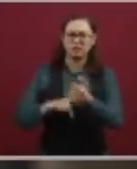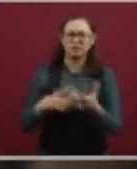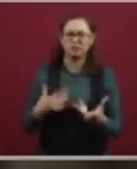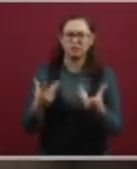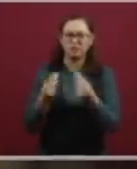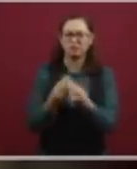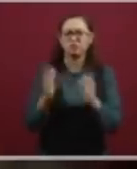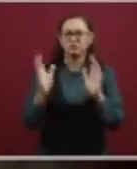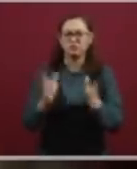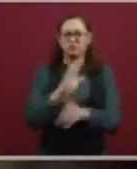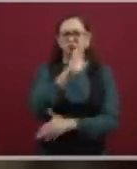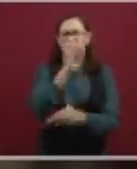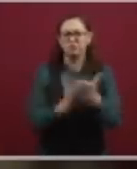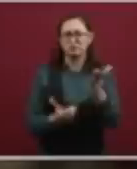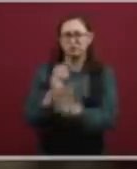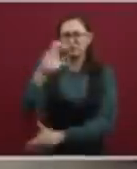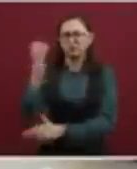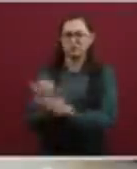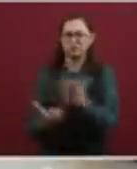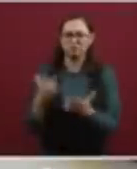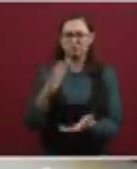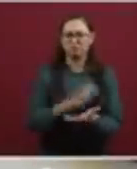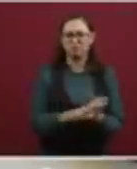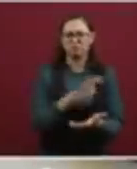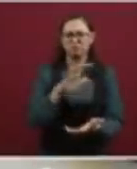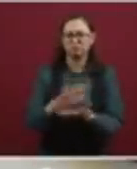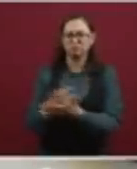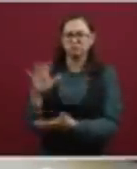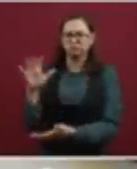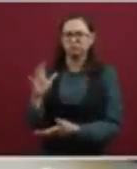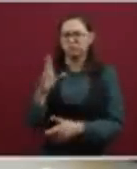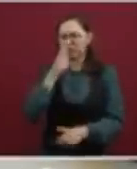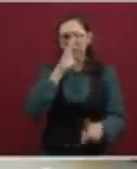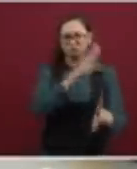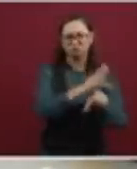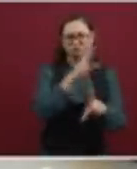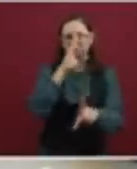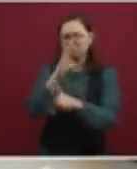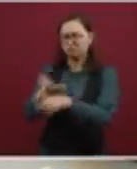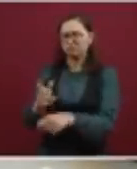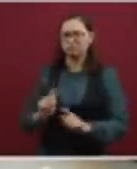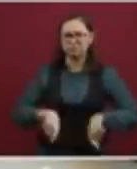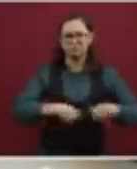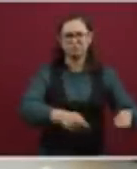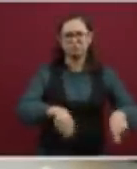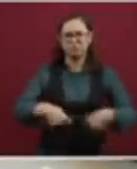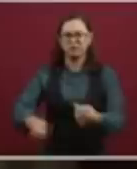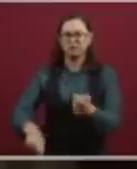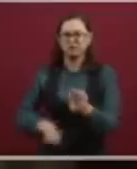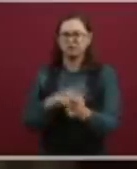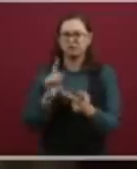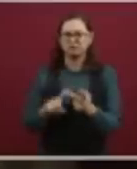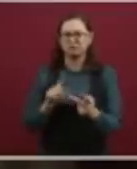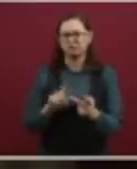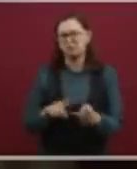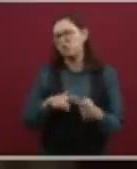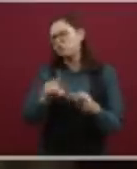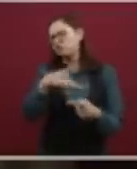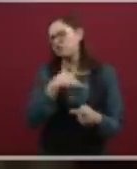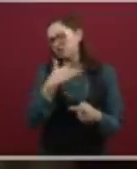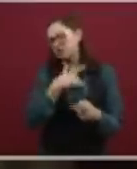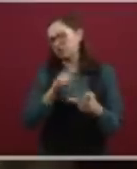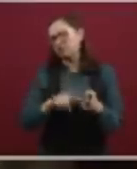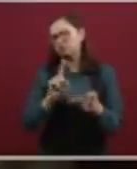obtenido contratos en su mayoría por adjudicaciones directas? Esa sería la primera. Y la segunda, si usted